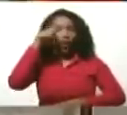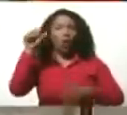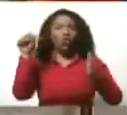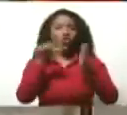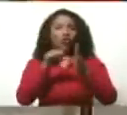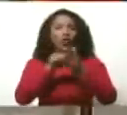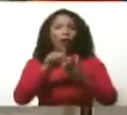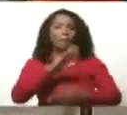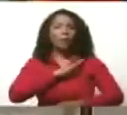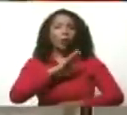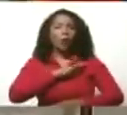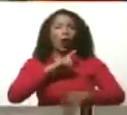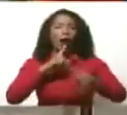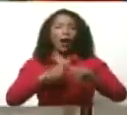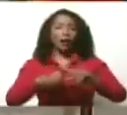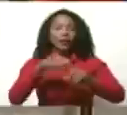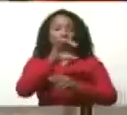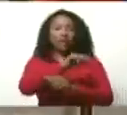el propio ex